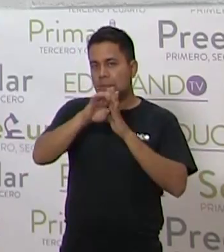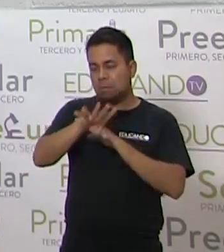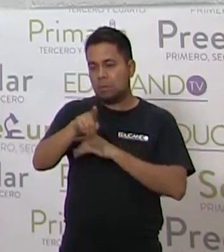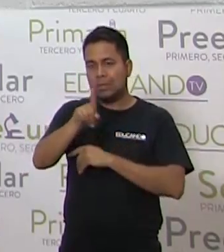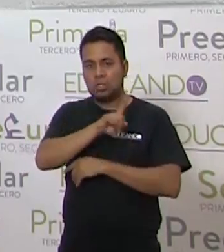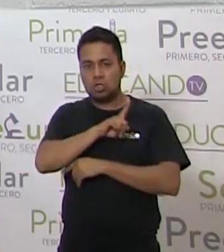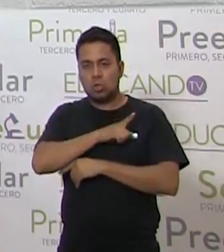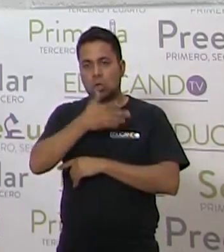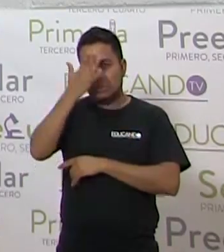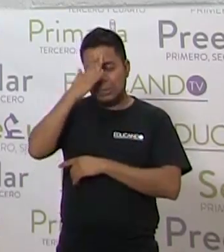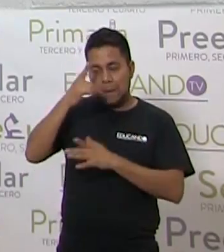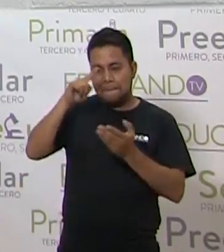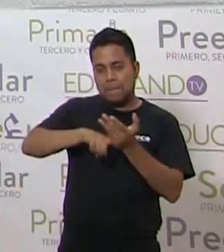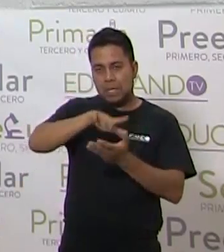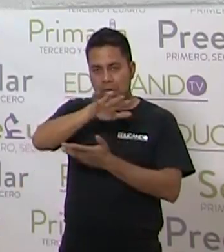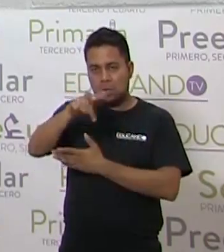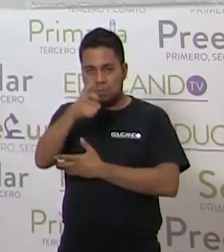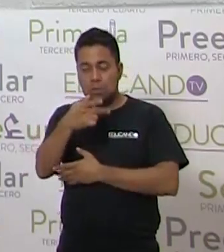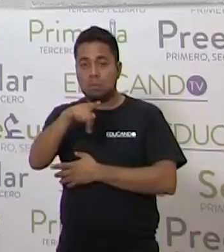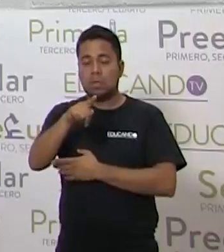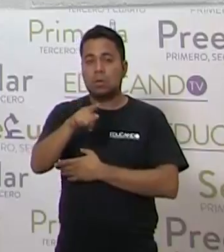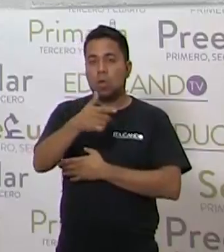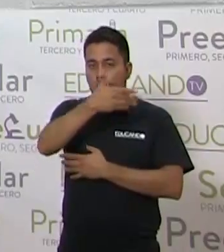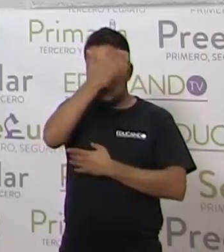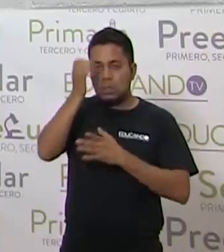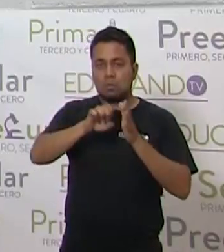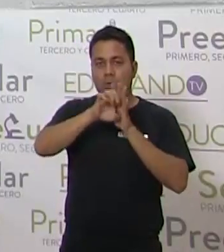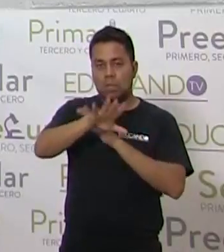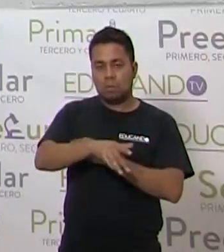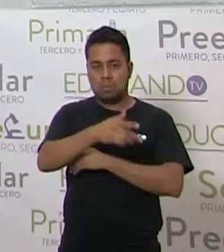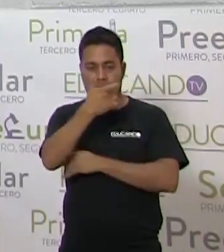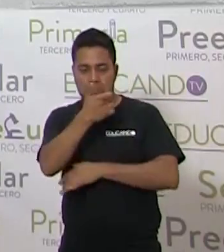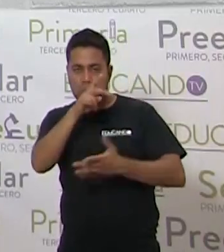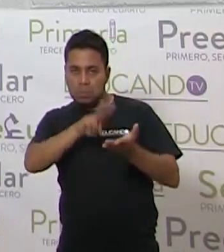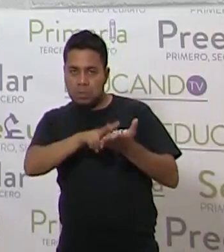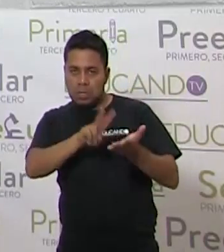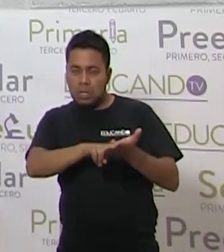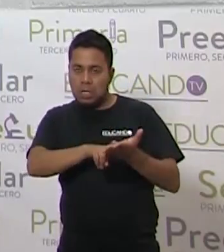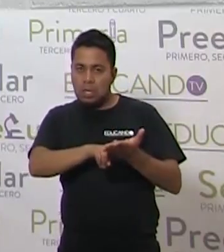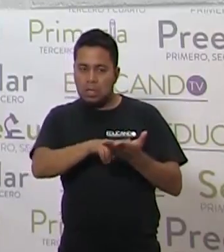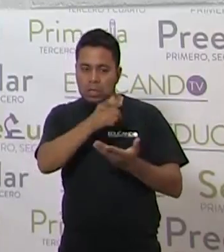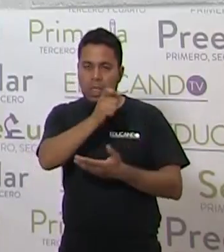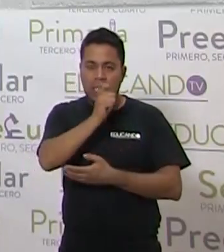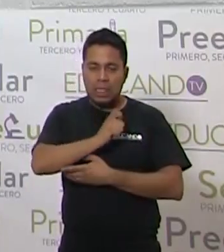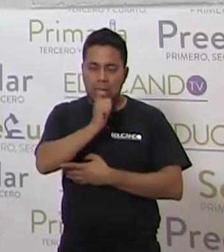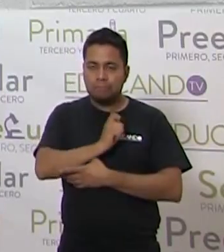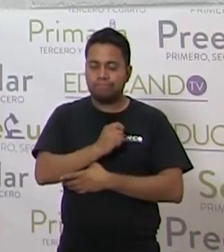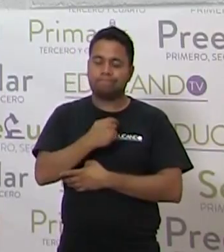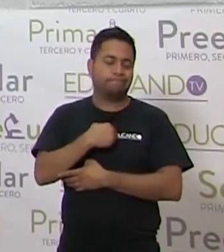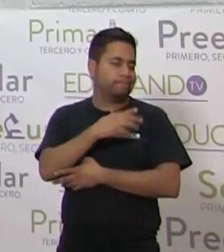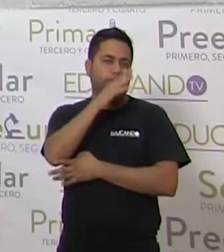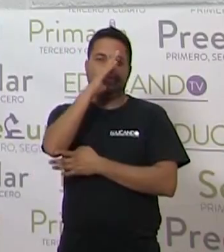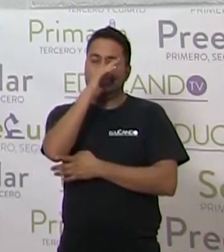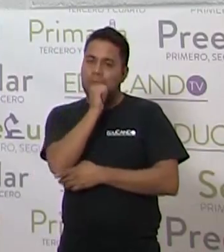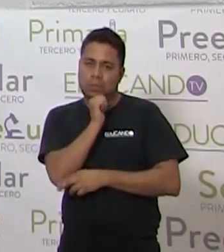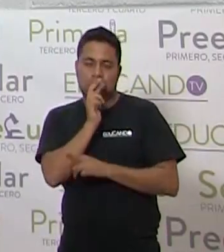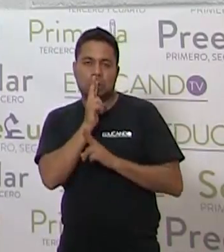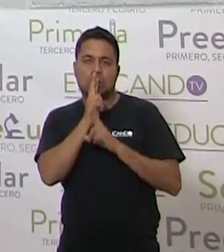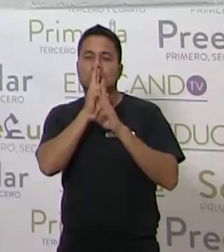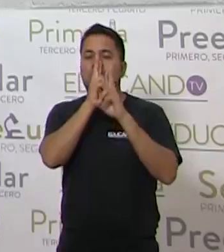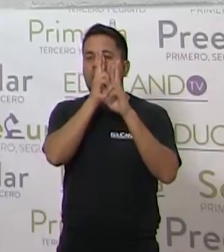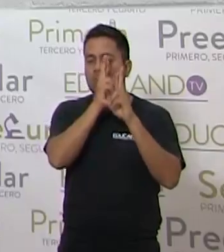1500 pero si no sabemos Cuánto cuesta el producto en este caso las paletas no podríamos determinar